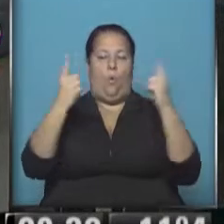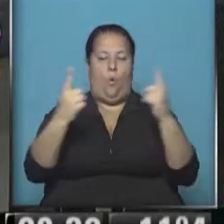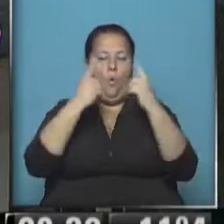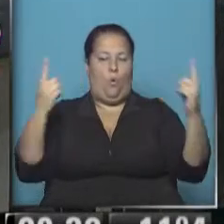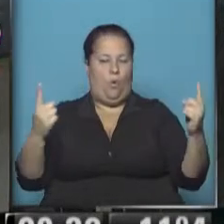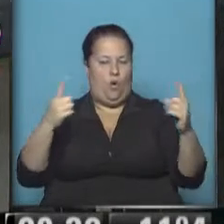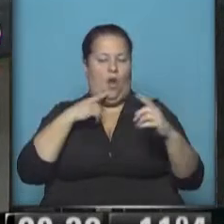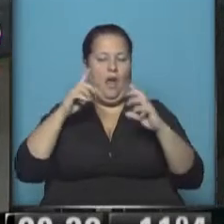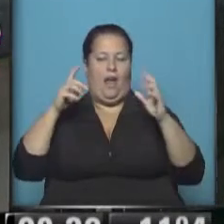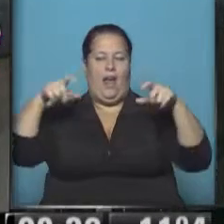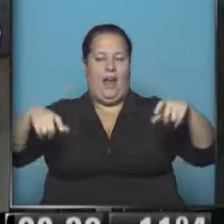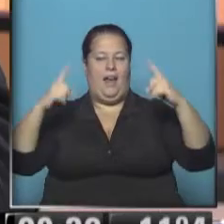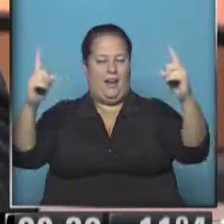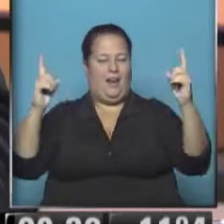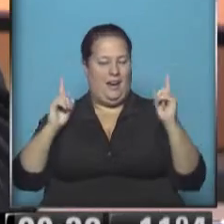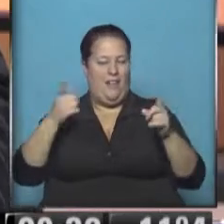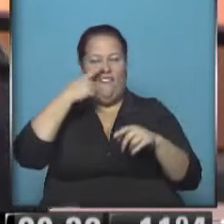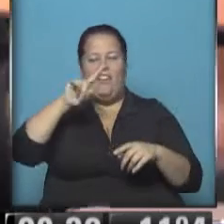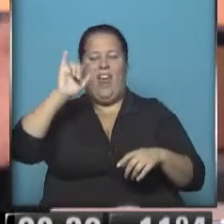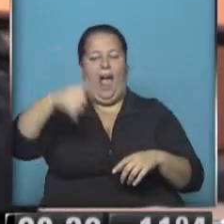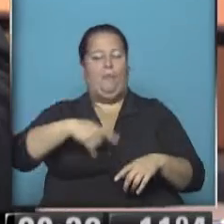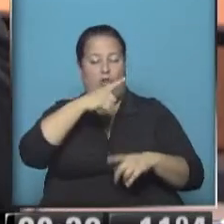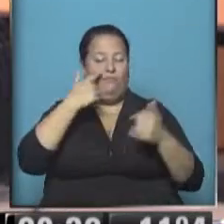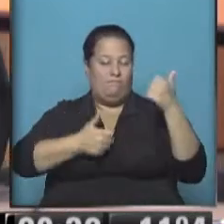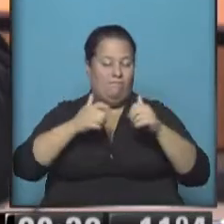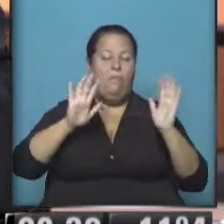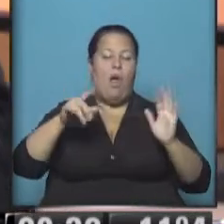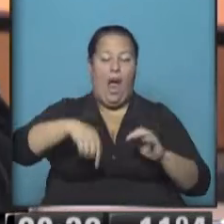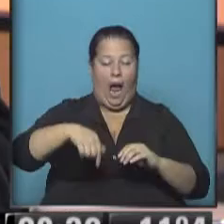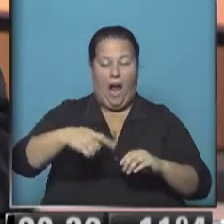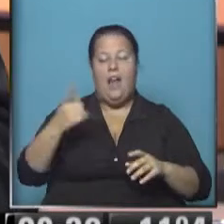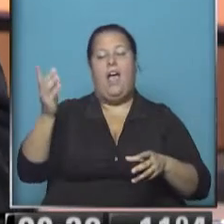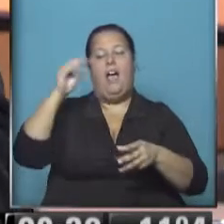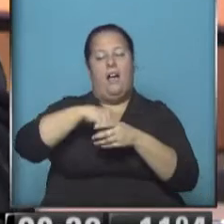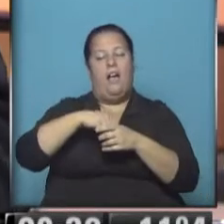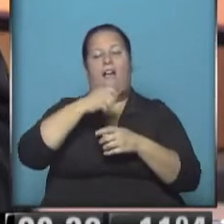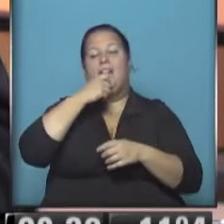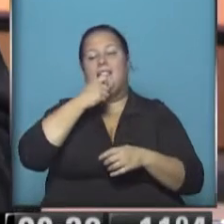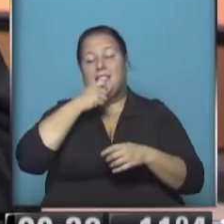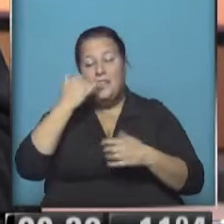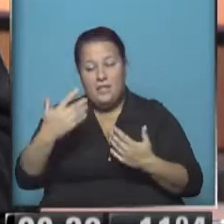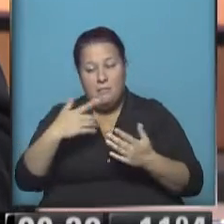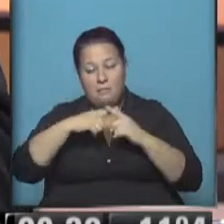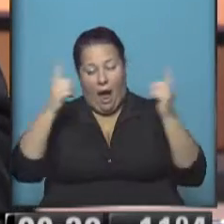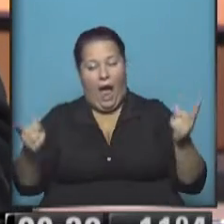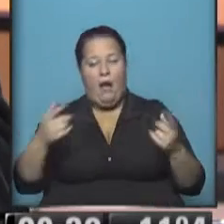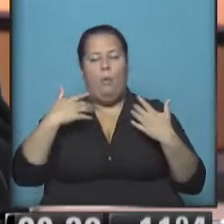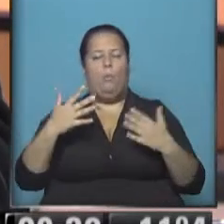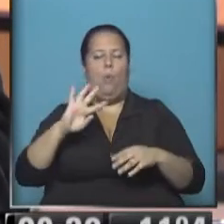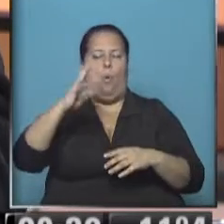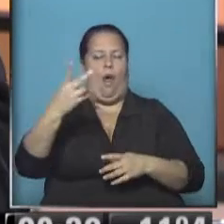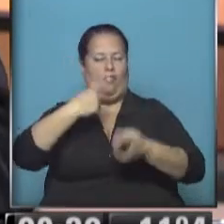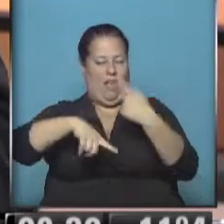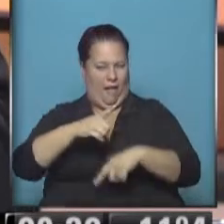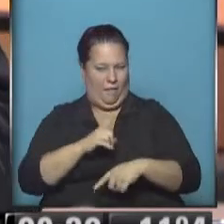de cada arco esto fue la final de la champions bueno en esta oportunidad se va a introducir si así es que hay alargue se ve poder hacer un cuarto